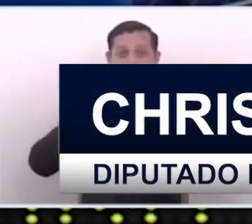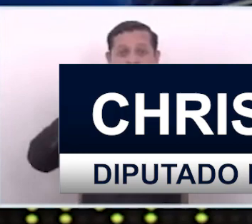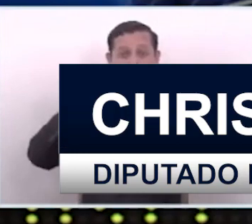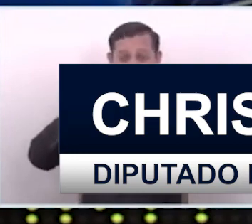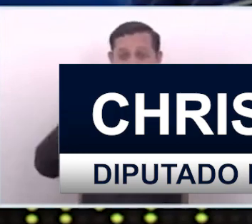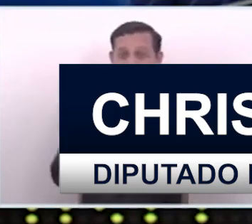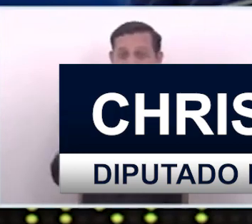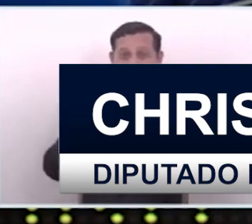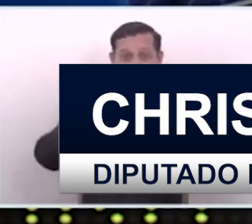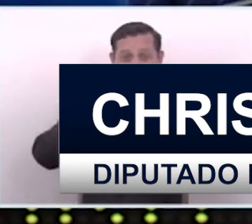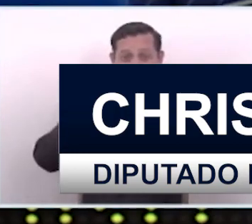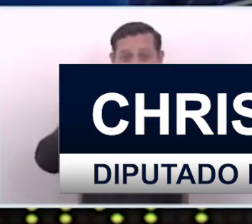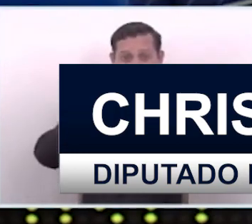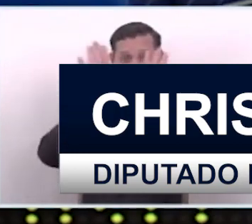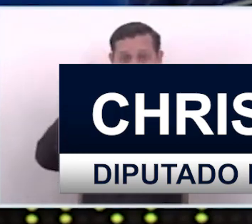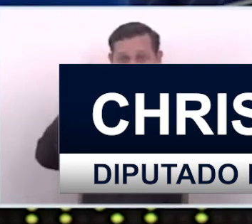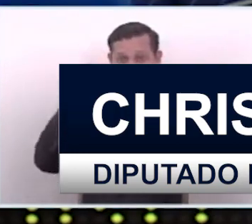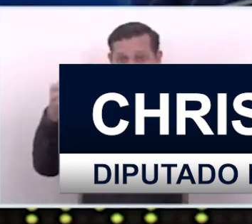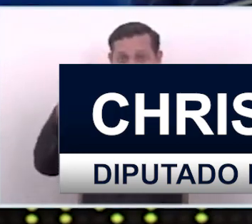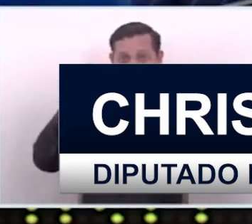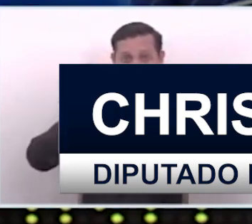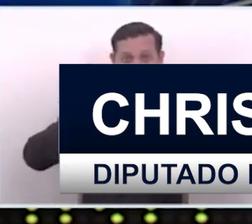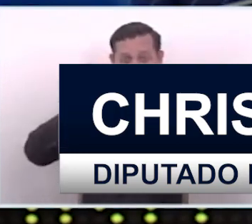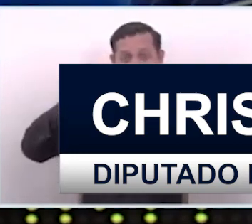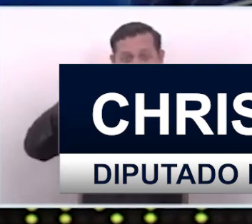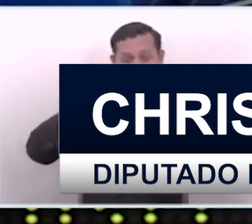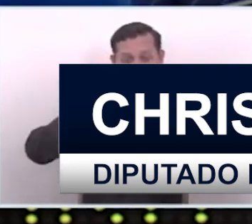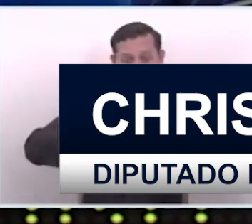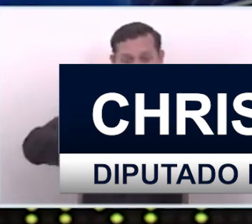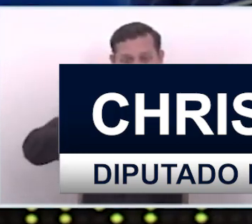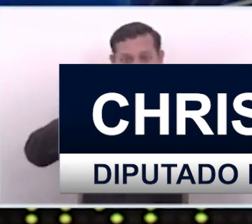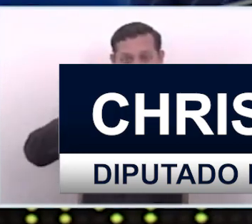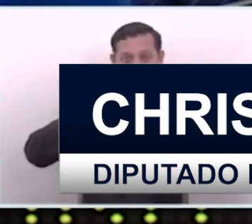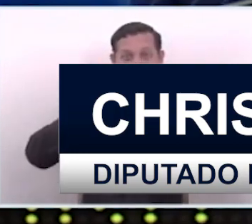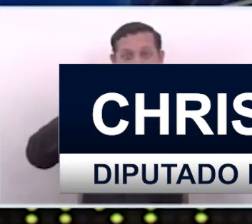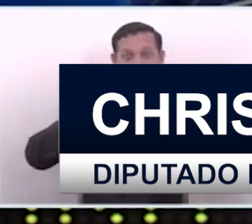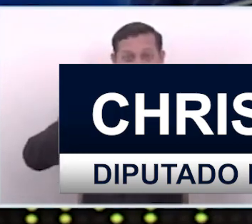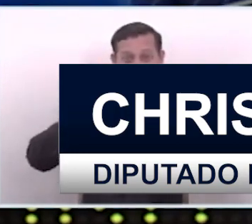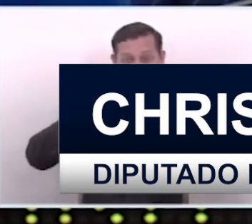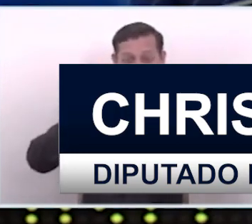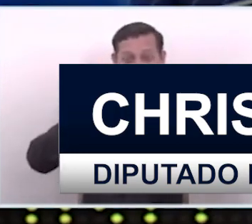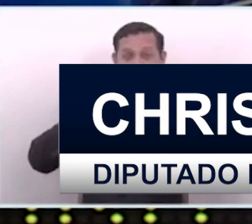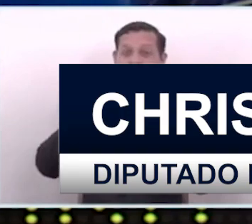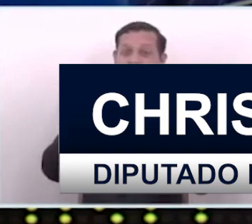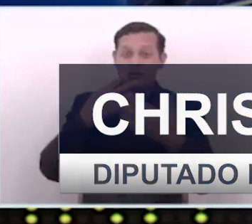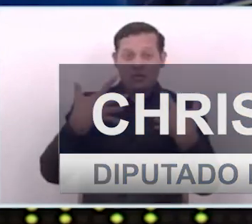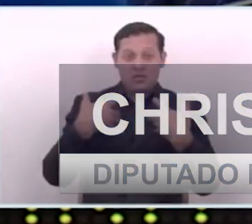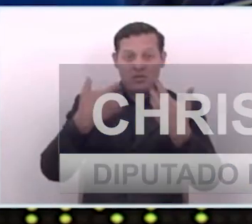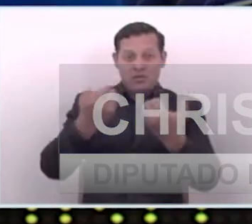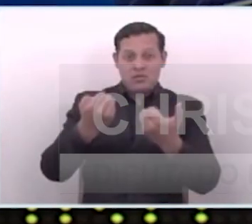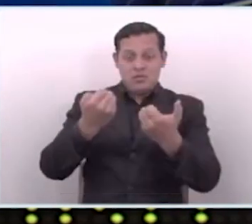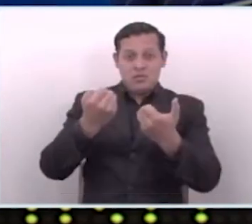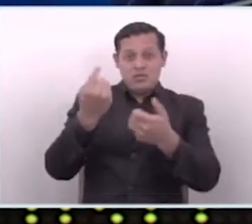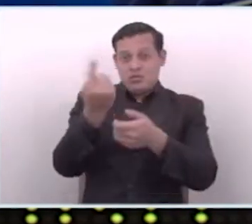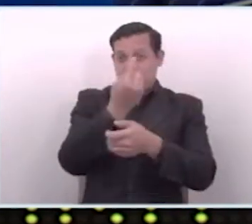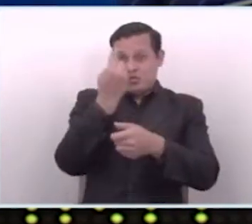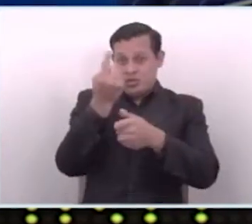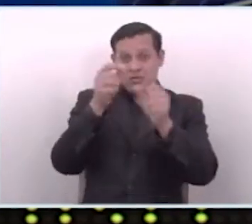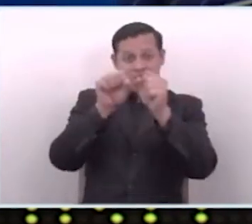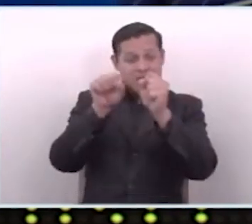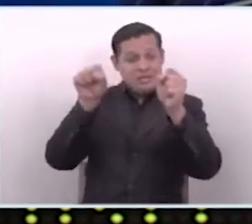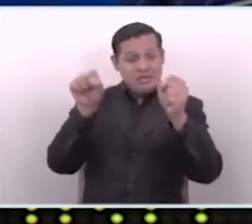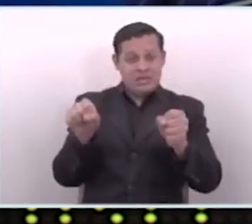implementado a través de servicios tecnológicos y servidores en hospitales públicos y unidades de salud en un solo sistema